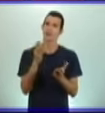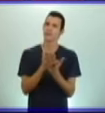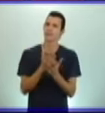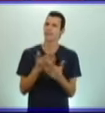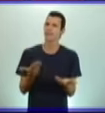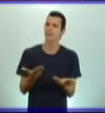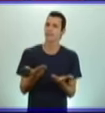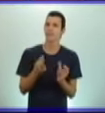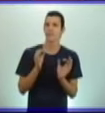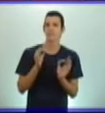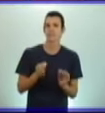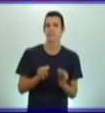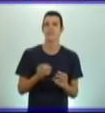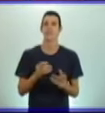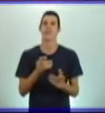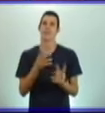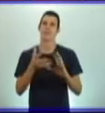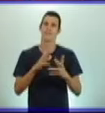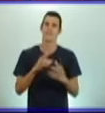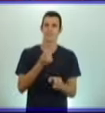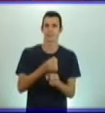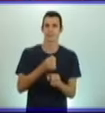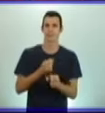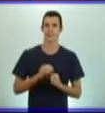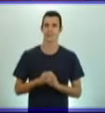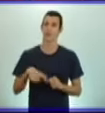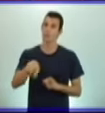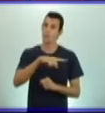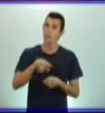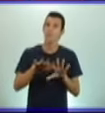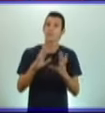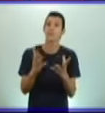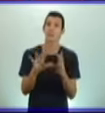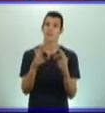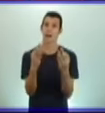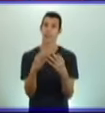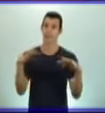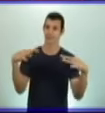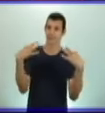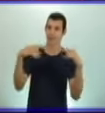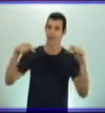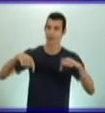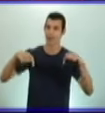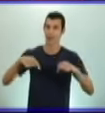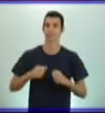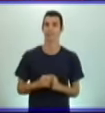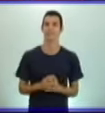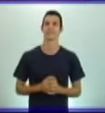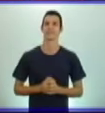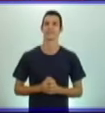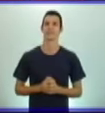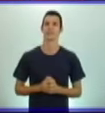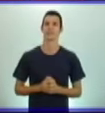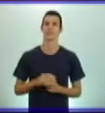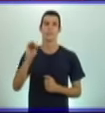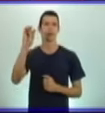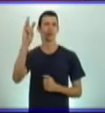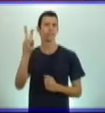encuentran frente a la pantalla esperando en el día de hoy nuestras orientaciones en la asignatura de